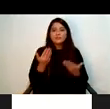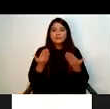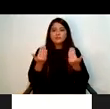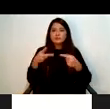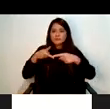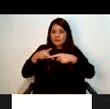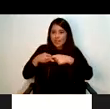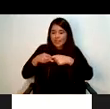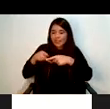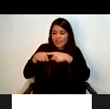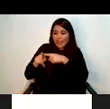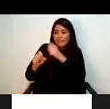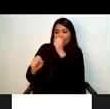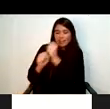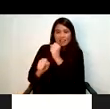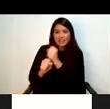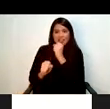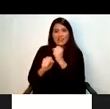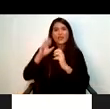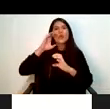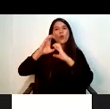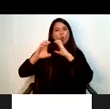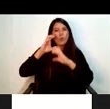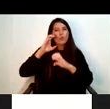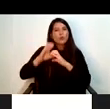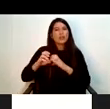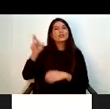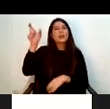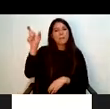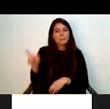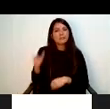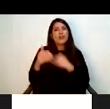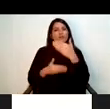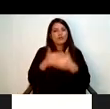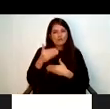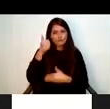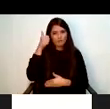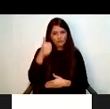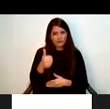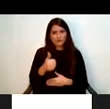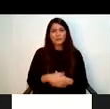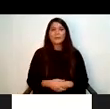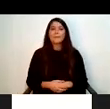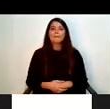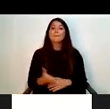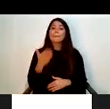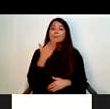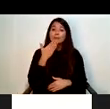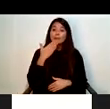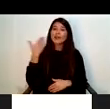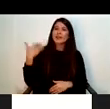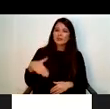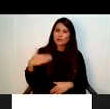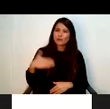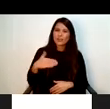y establecer una comunicación que a esa persona le funcione. También es importante considerar